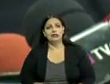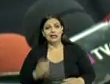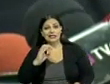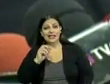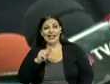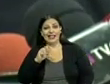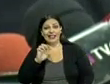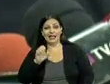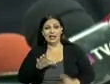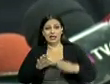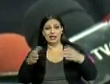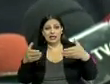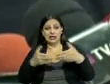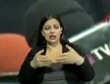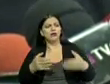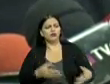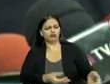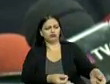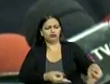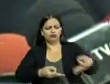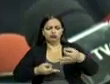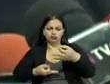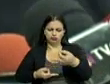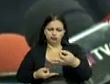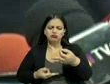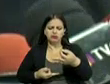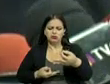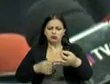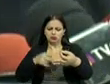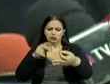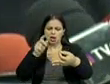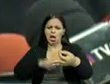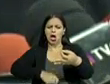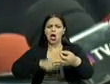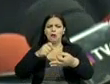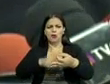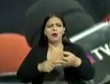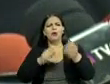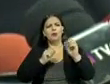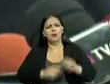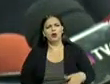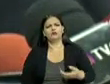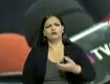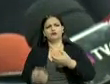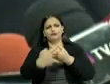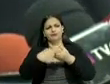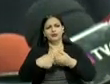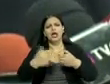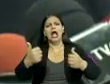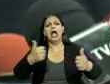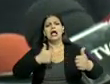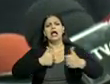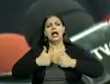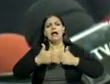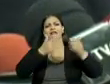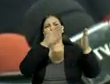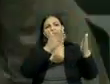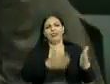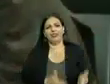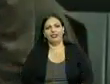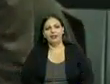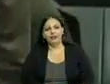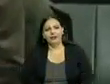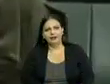la calificación como candidato de José Tuárez al Consejo de Participación